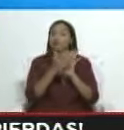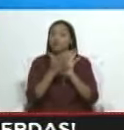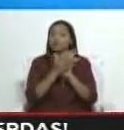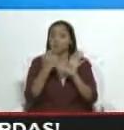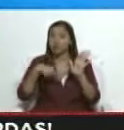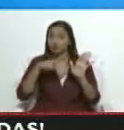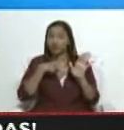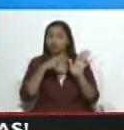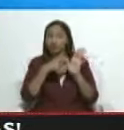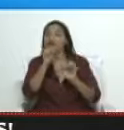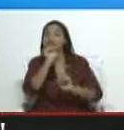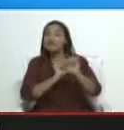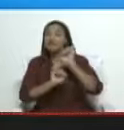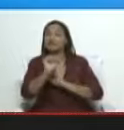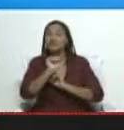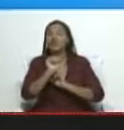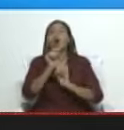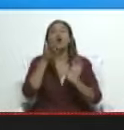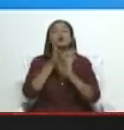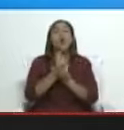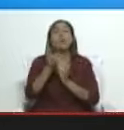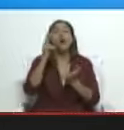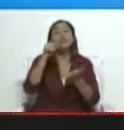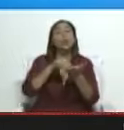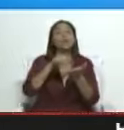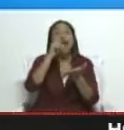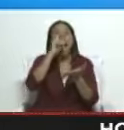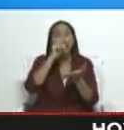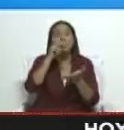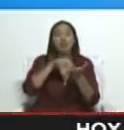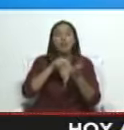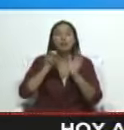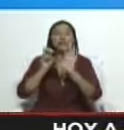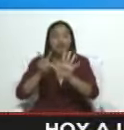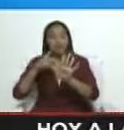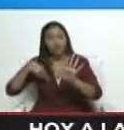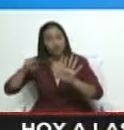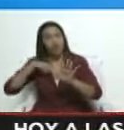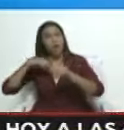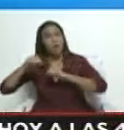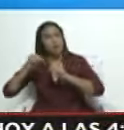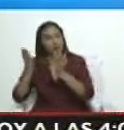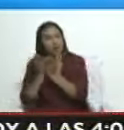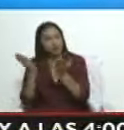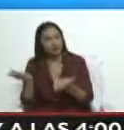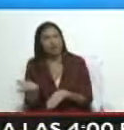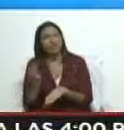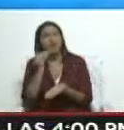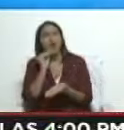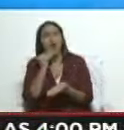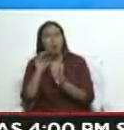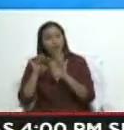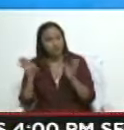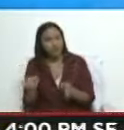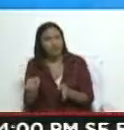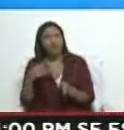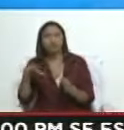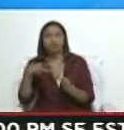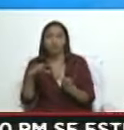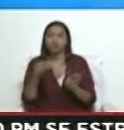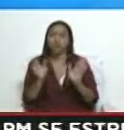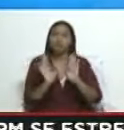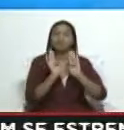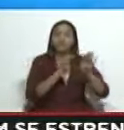en 2007 como movimiento estudiantil y que hoy queremos defender para que sea la herramienta que una a los